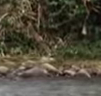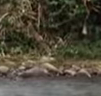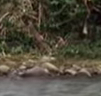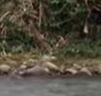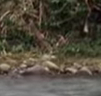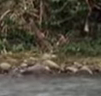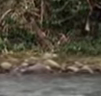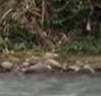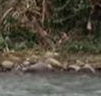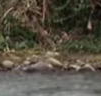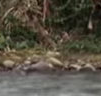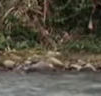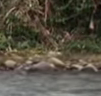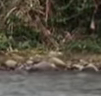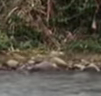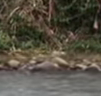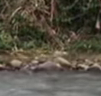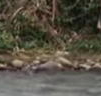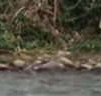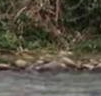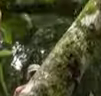Una Mirada